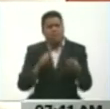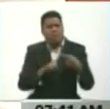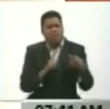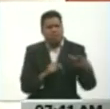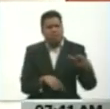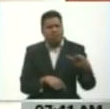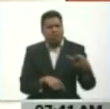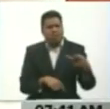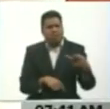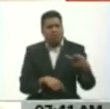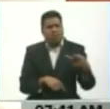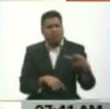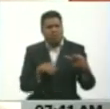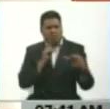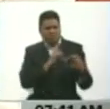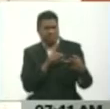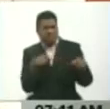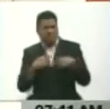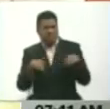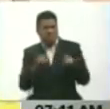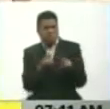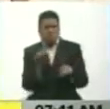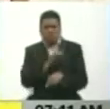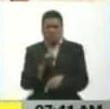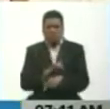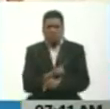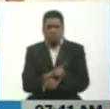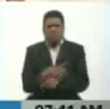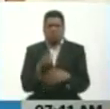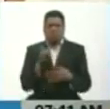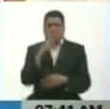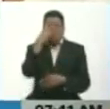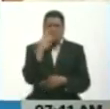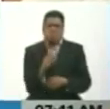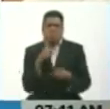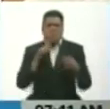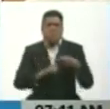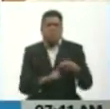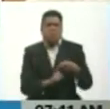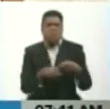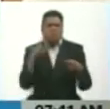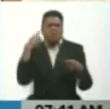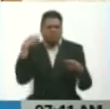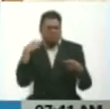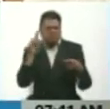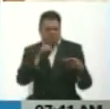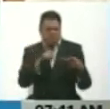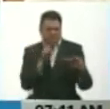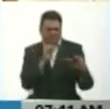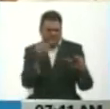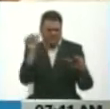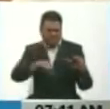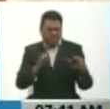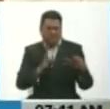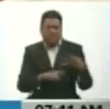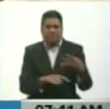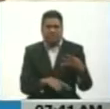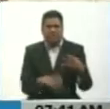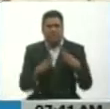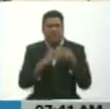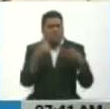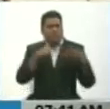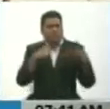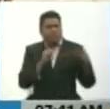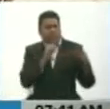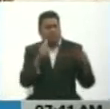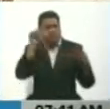la discriminación por clase social, racial, o sea, los epítetos, los calificativos,